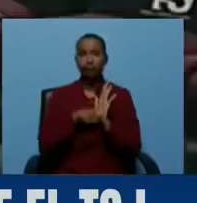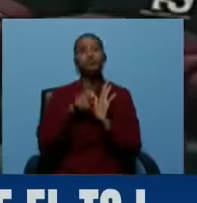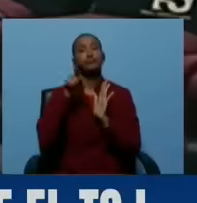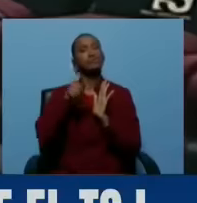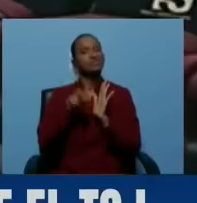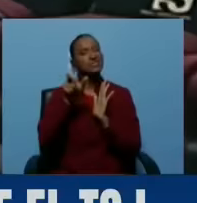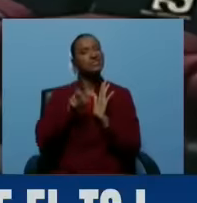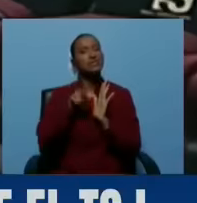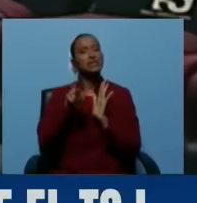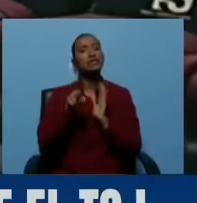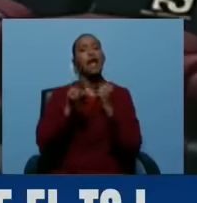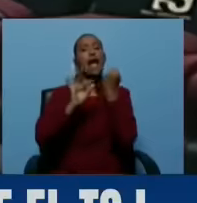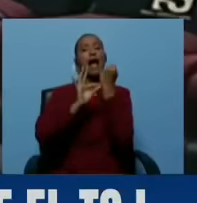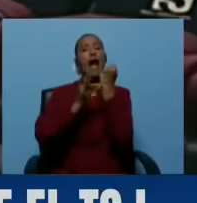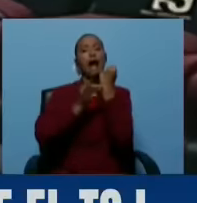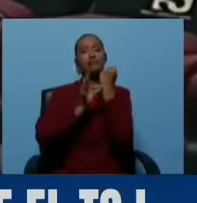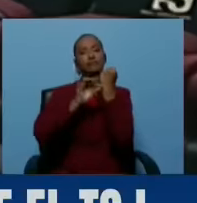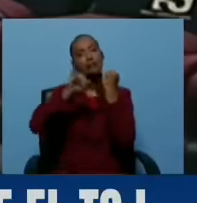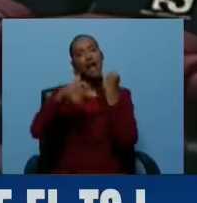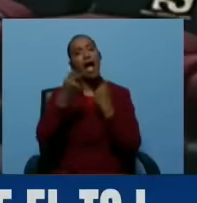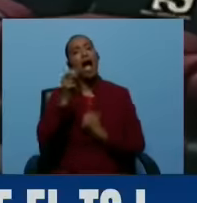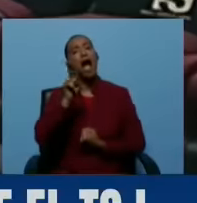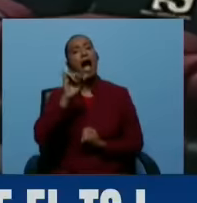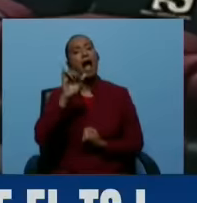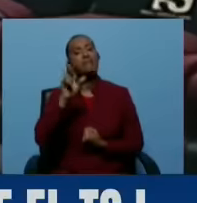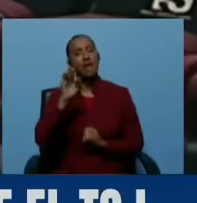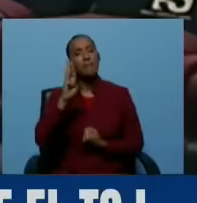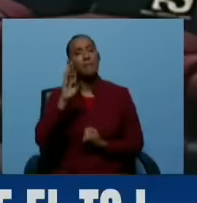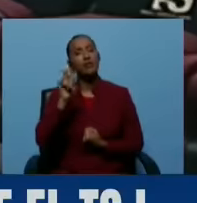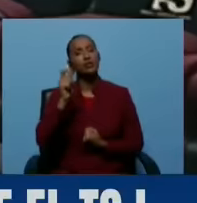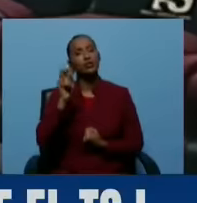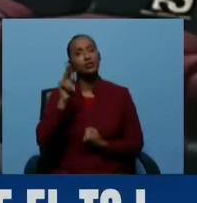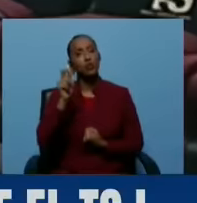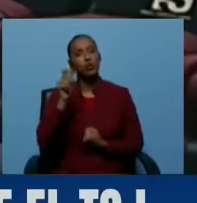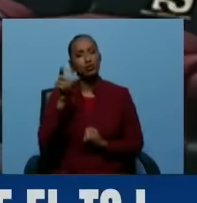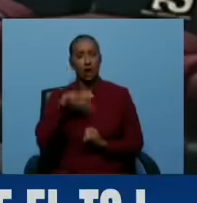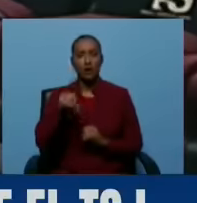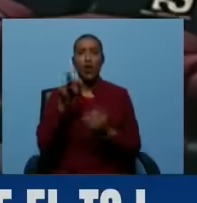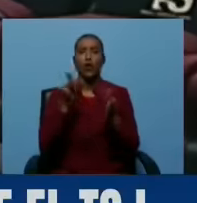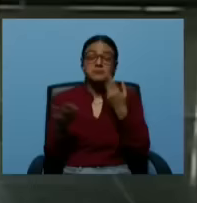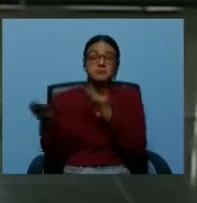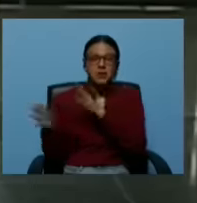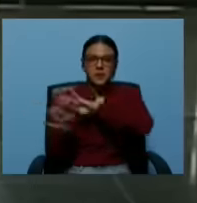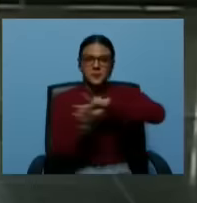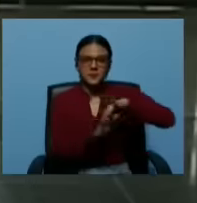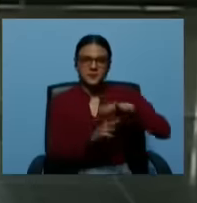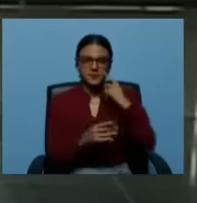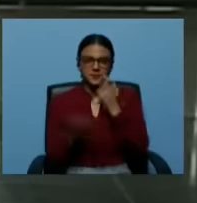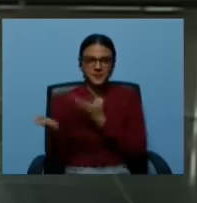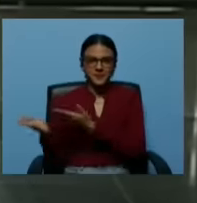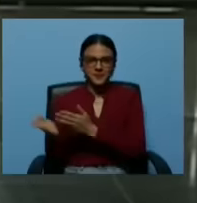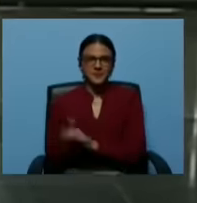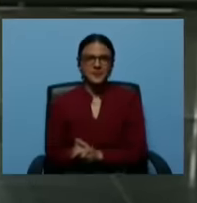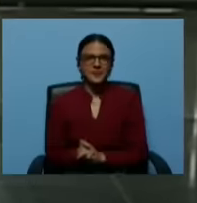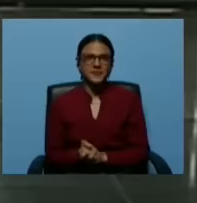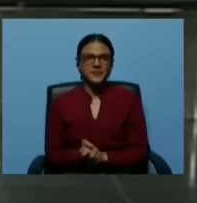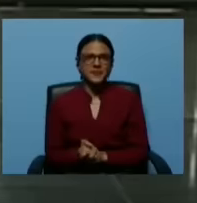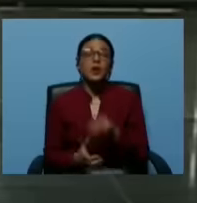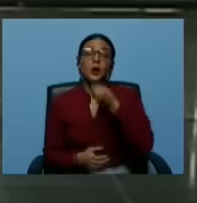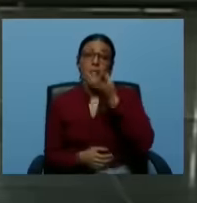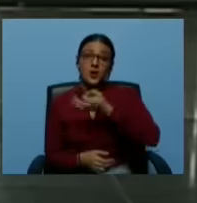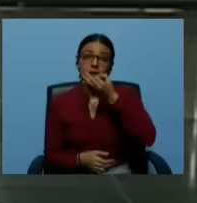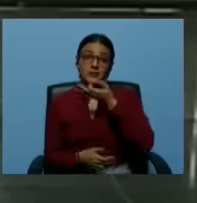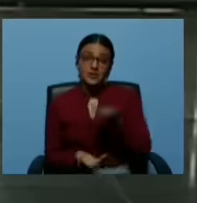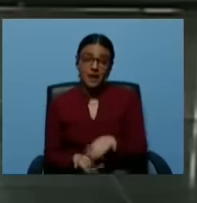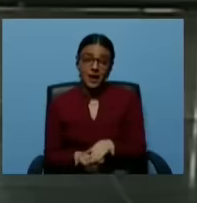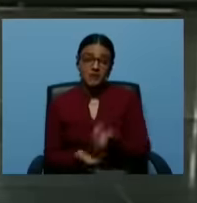en representación del Cambio. Con estas imágenes vamos a retornar nuevamente al contacto con ustedes a los estudios. Marilyn Barri, adelante. Muy buenas